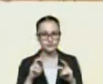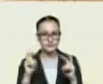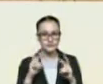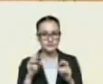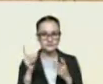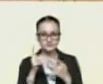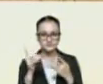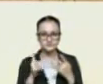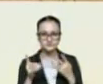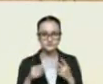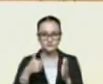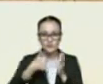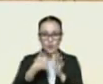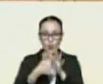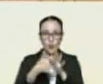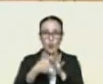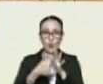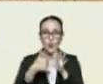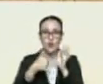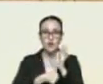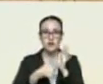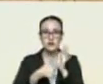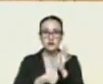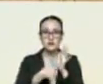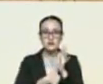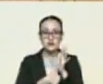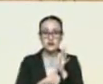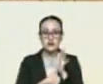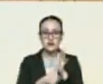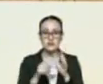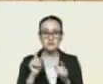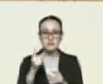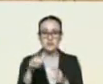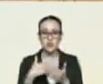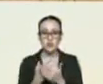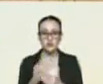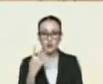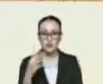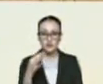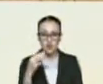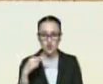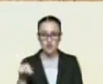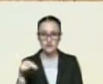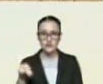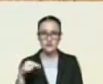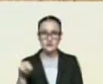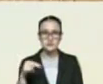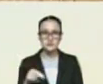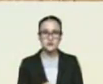de datos, de huellas, que se hace entre el 1 y el 4 de noviembre.